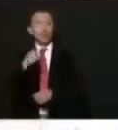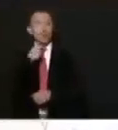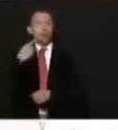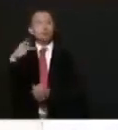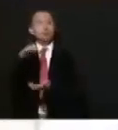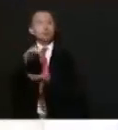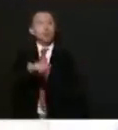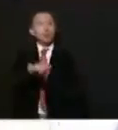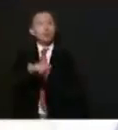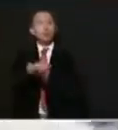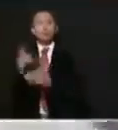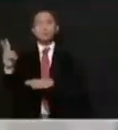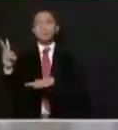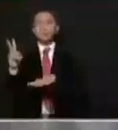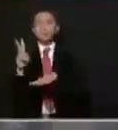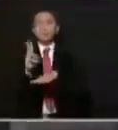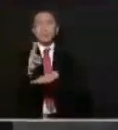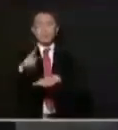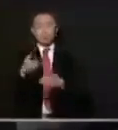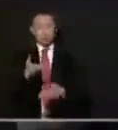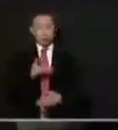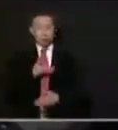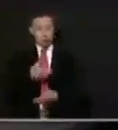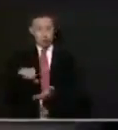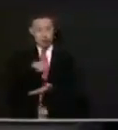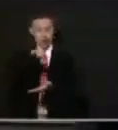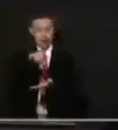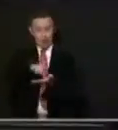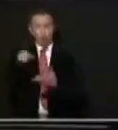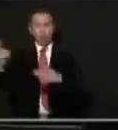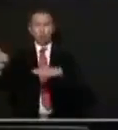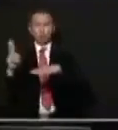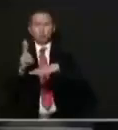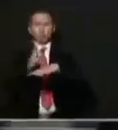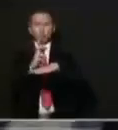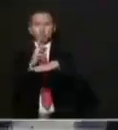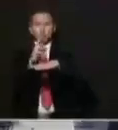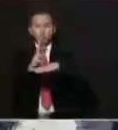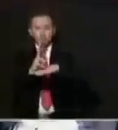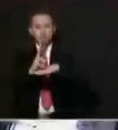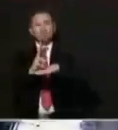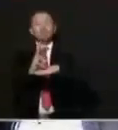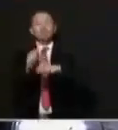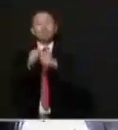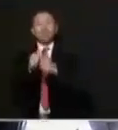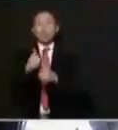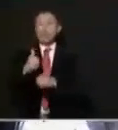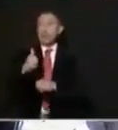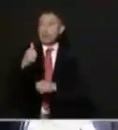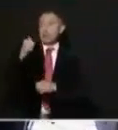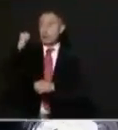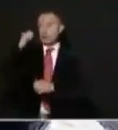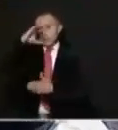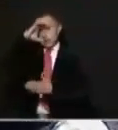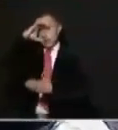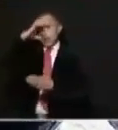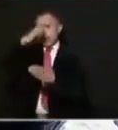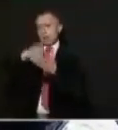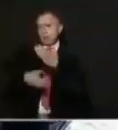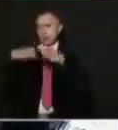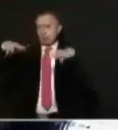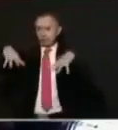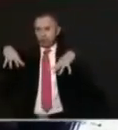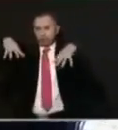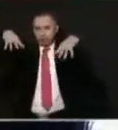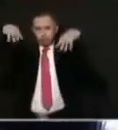al centro del escenario del Zócalo, un escenario que le da la espalda a la catedral y que está tejido en